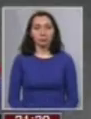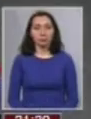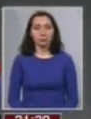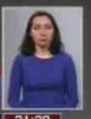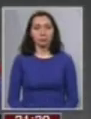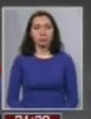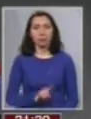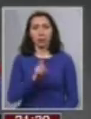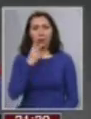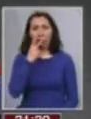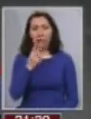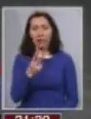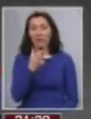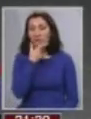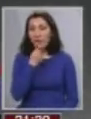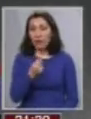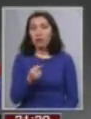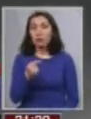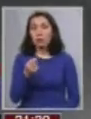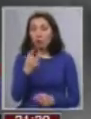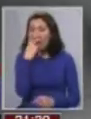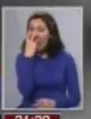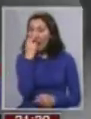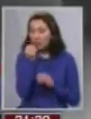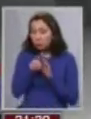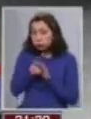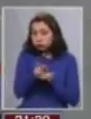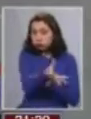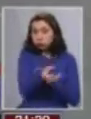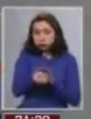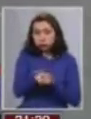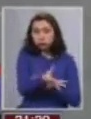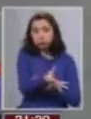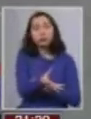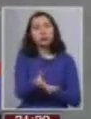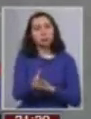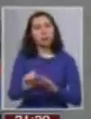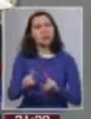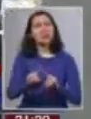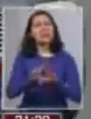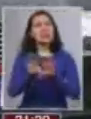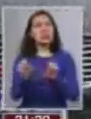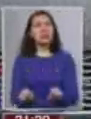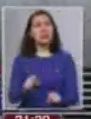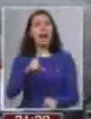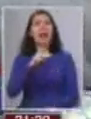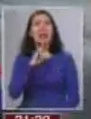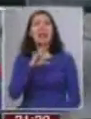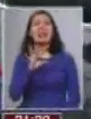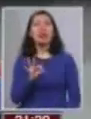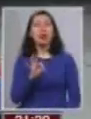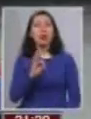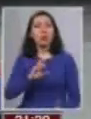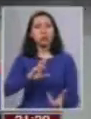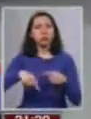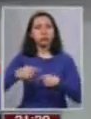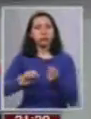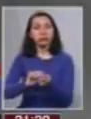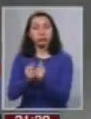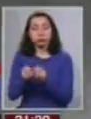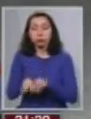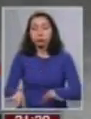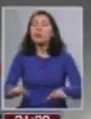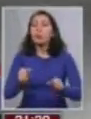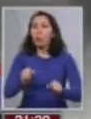No se ve a simple vista, pero los gases que salen de este tubo de escape con sistema catalítico pueden provocar graves